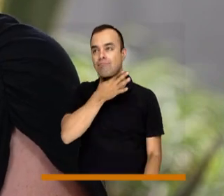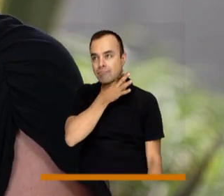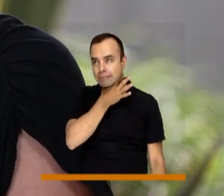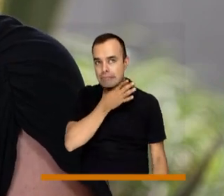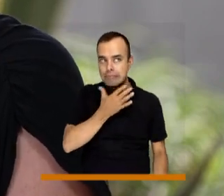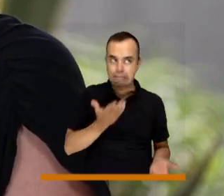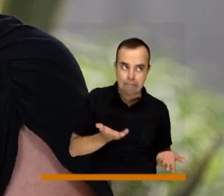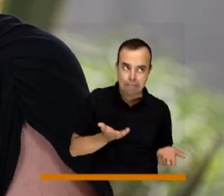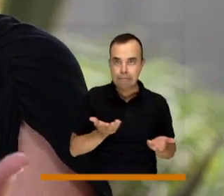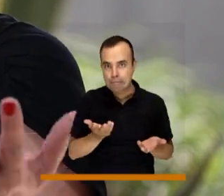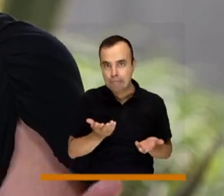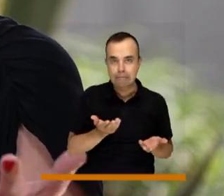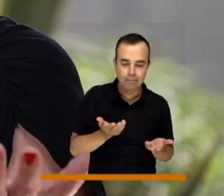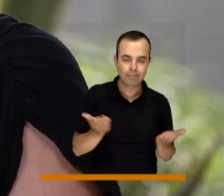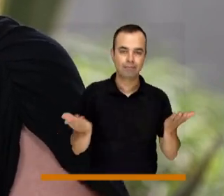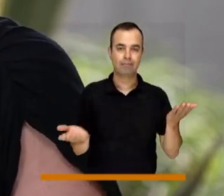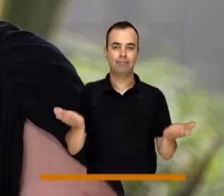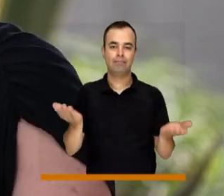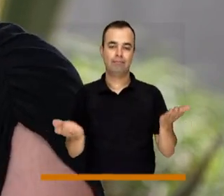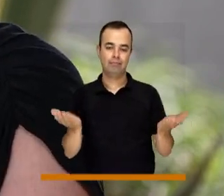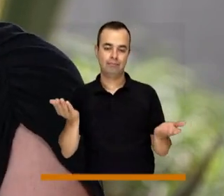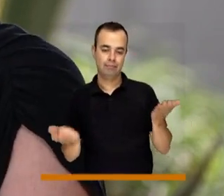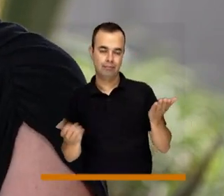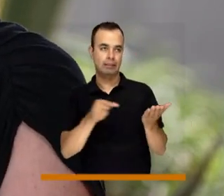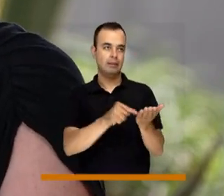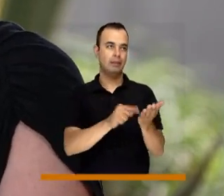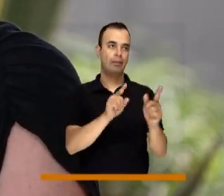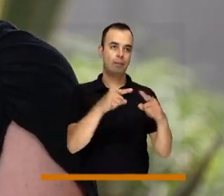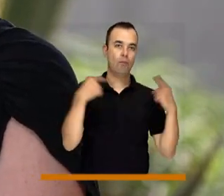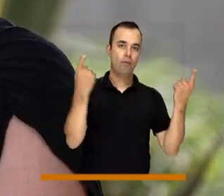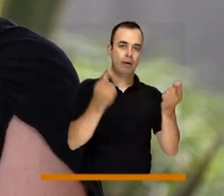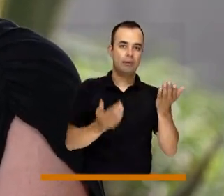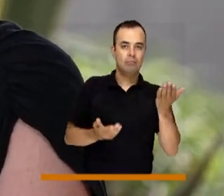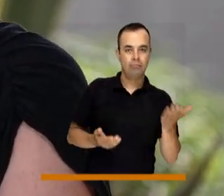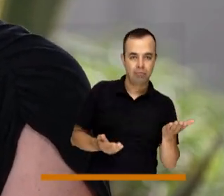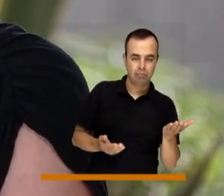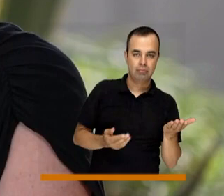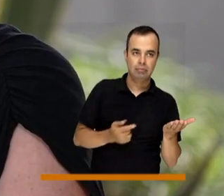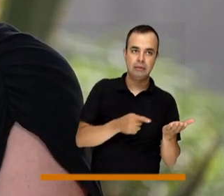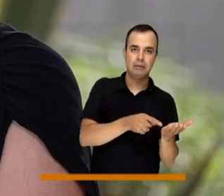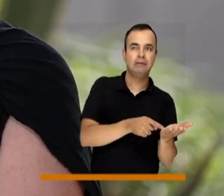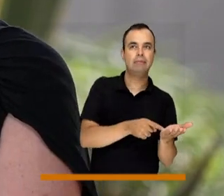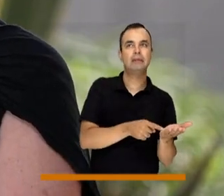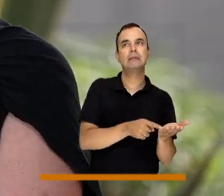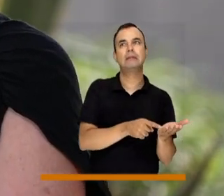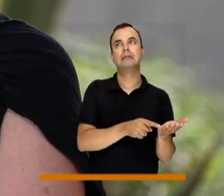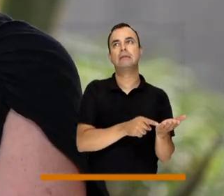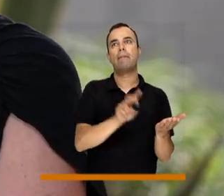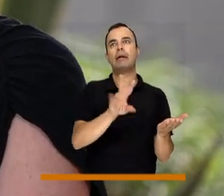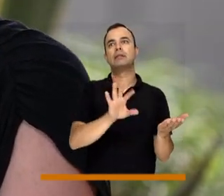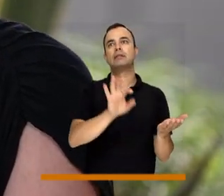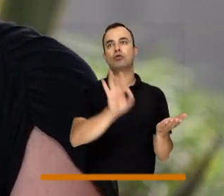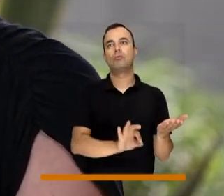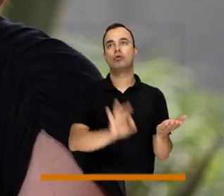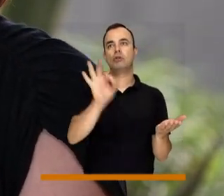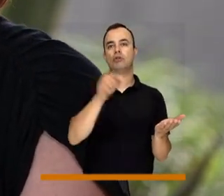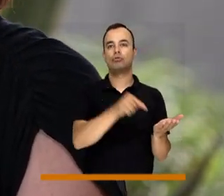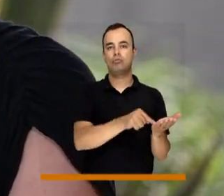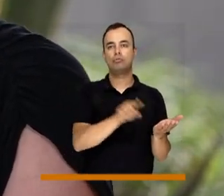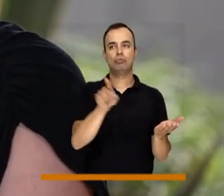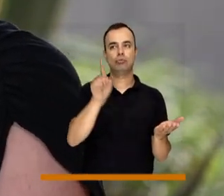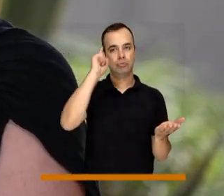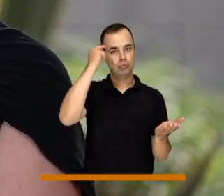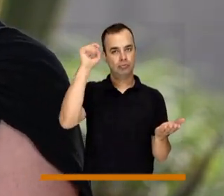recursos públicos, y en la balanza de recursos pues podríamos decir que menos del 25% en un año son